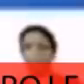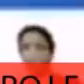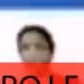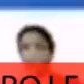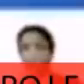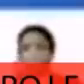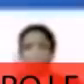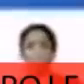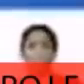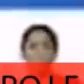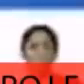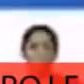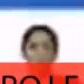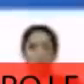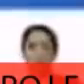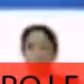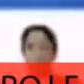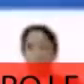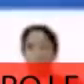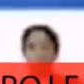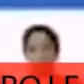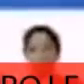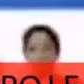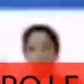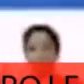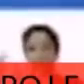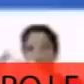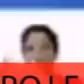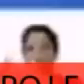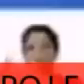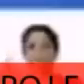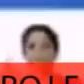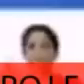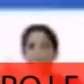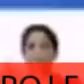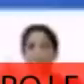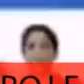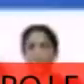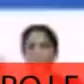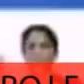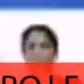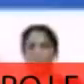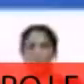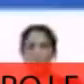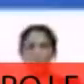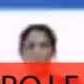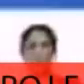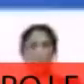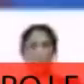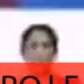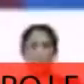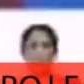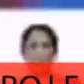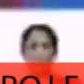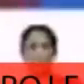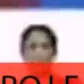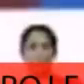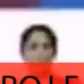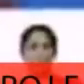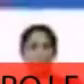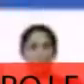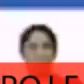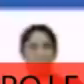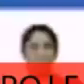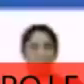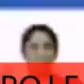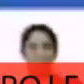asamblea constituyente aparte. Es importante recordar que a todas estas el chavismo está haciendo una constitución, ¿ok? Ellos están de su cuenta